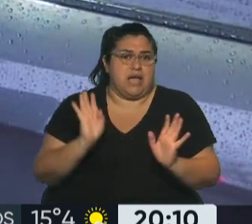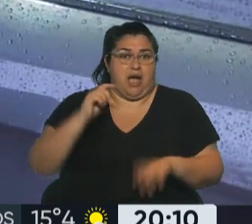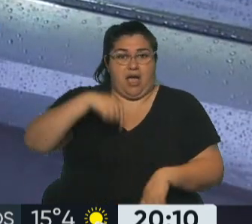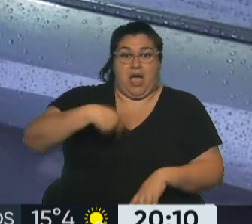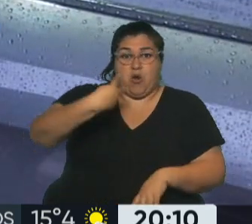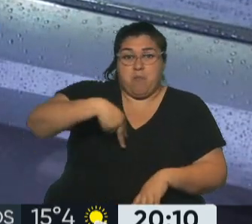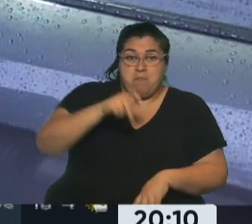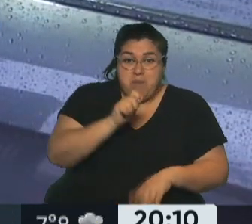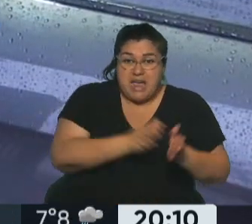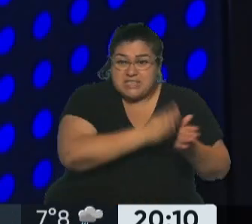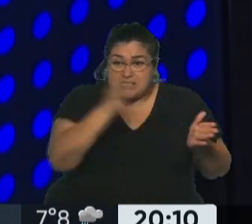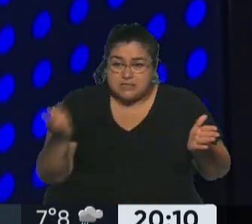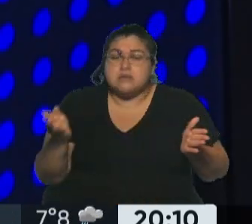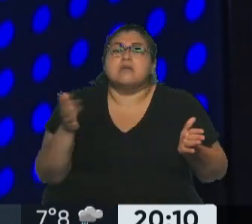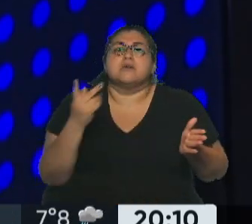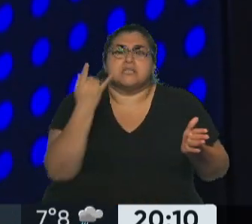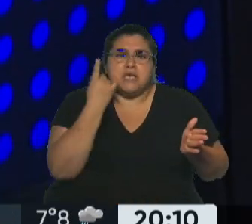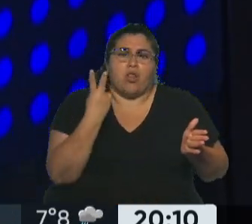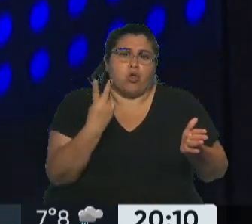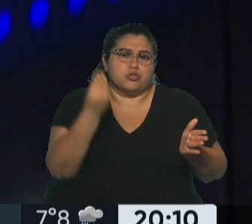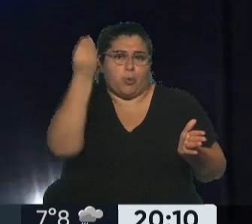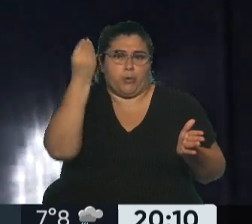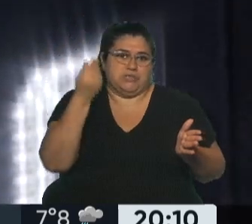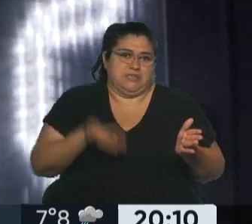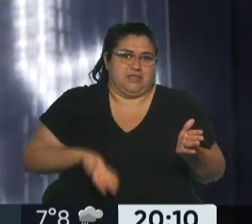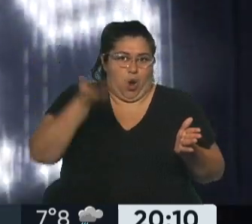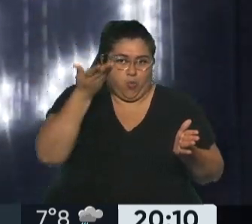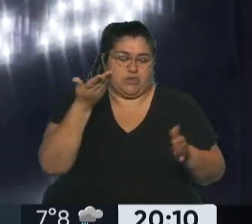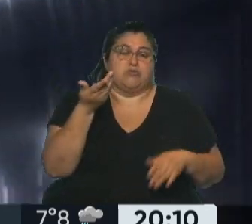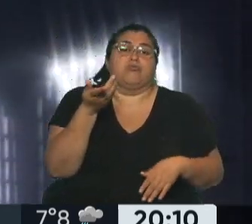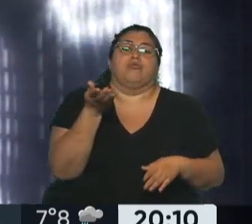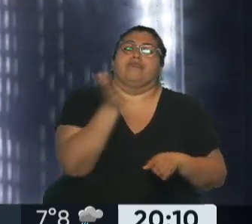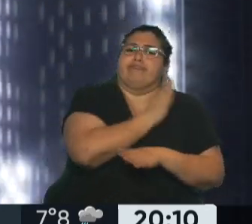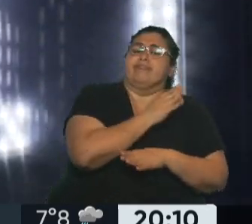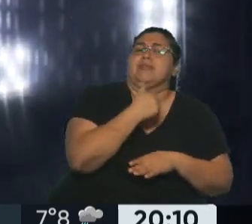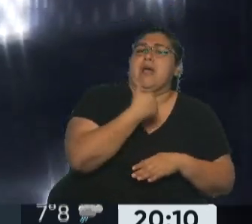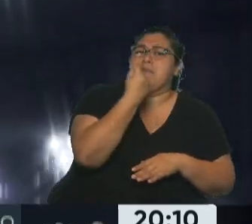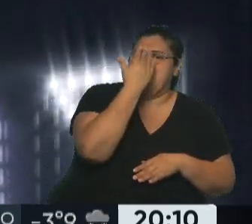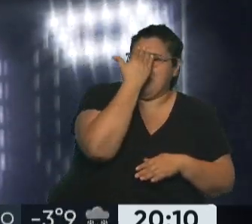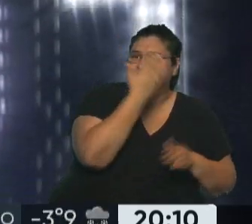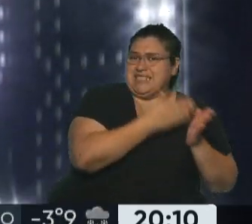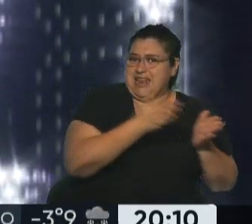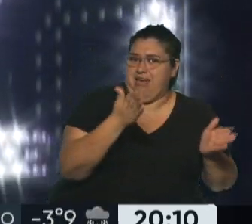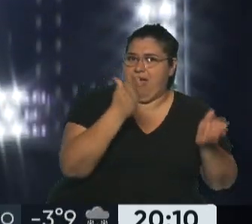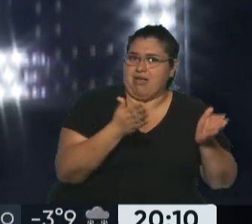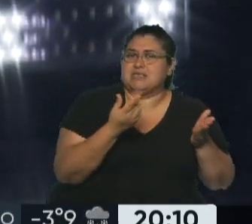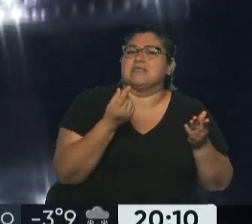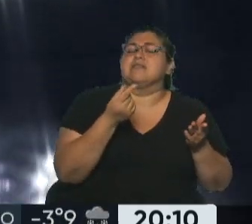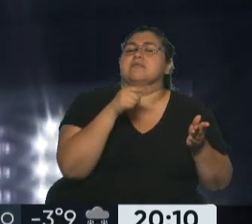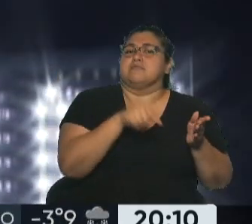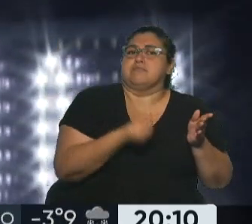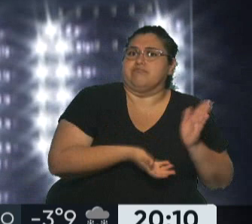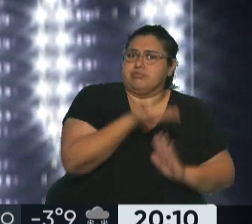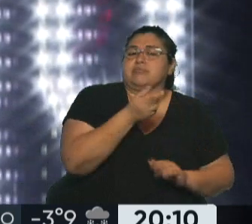noviembre. El primero se había concretado justamente el primer día del mes, cuando se venció el acuerdo de congelamiento de precios que regía